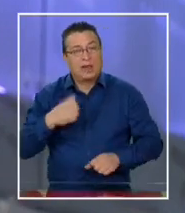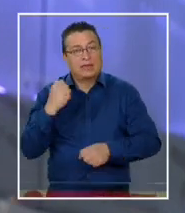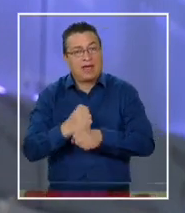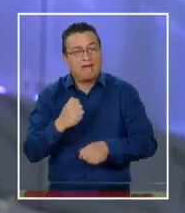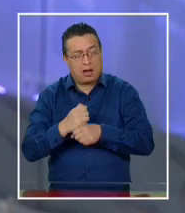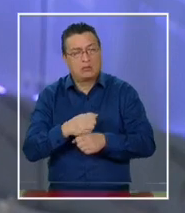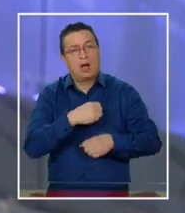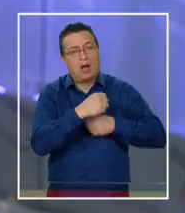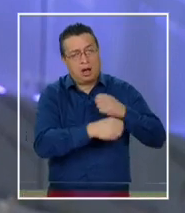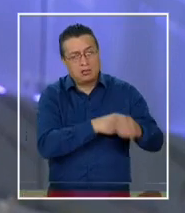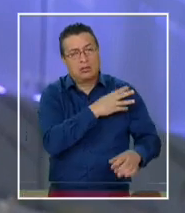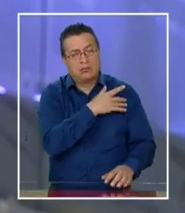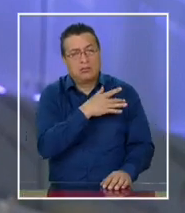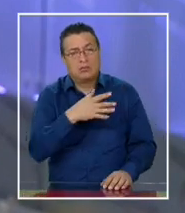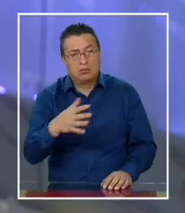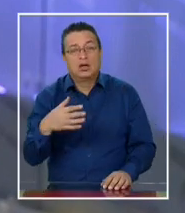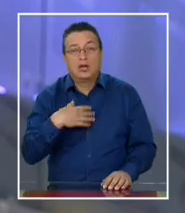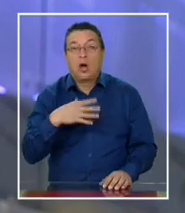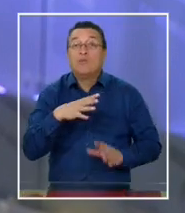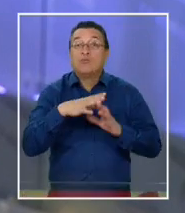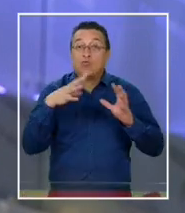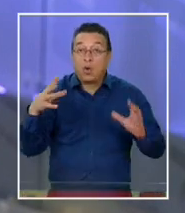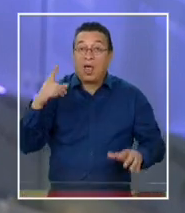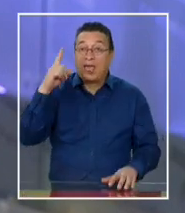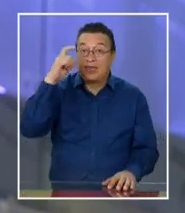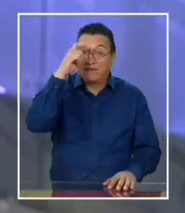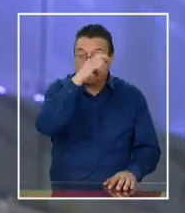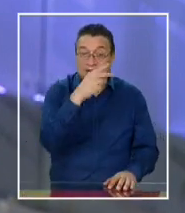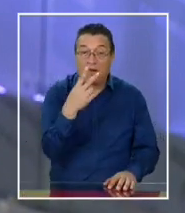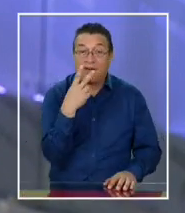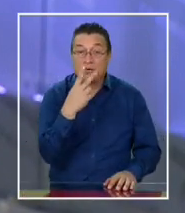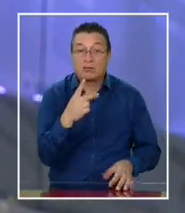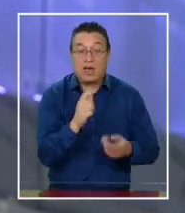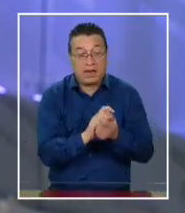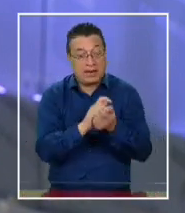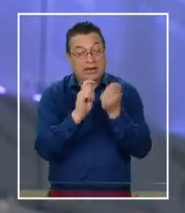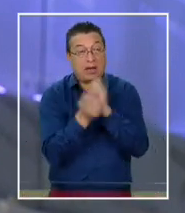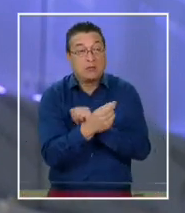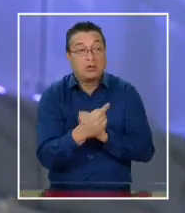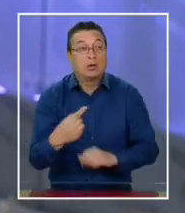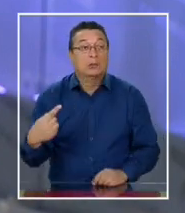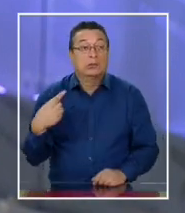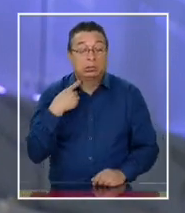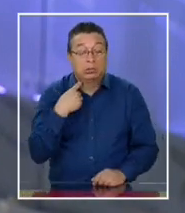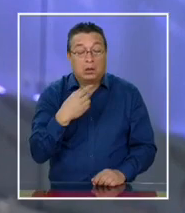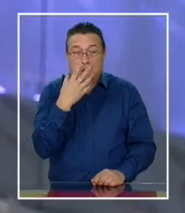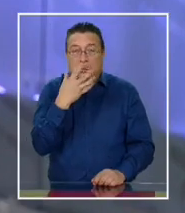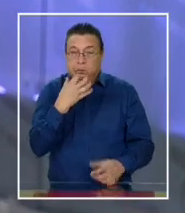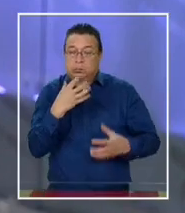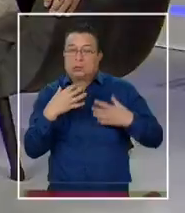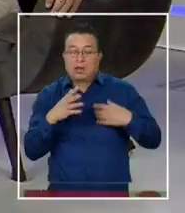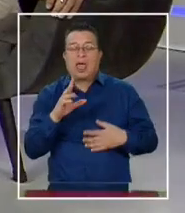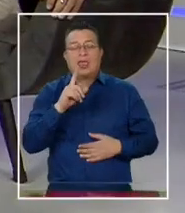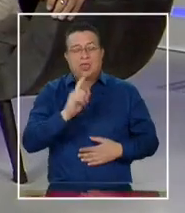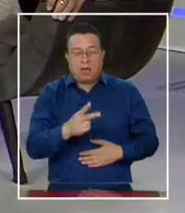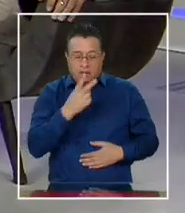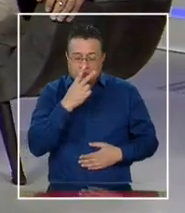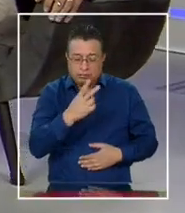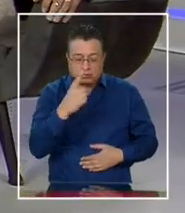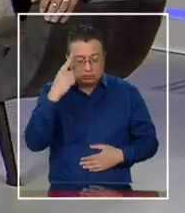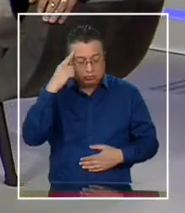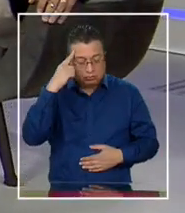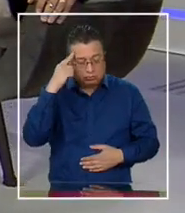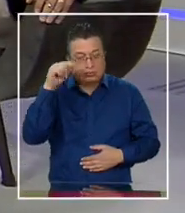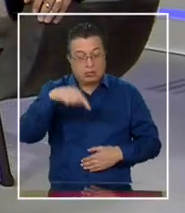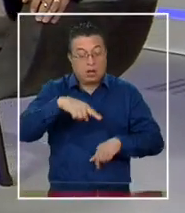trabajamos todo este tiempo creo que es muy difícil observar un cambio que uno le afecta Desde esa posición hay que tratar de mirarlo digamos